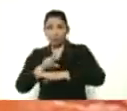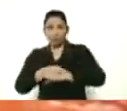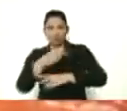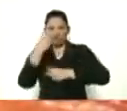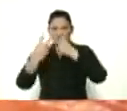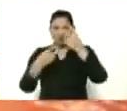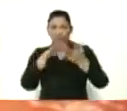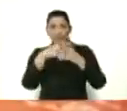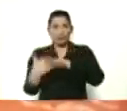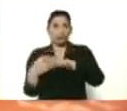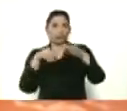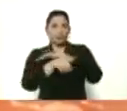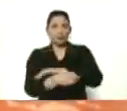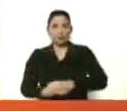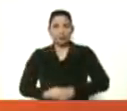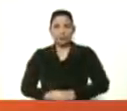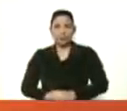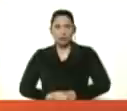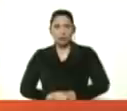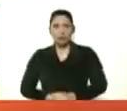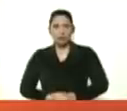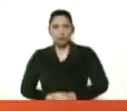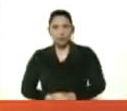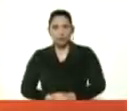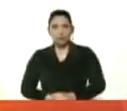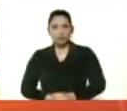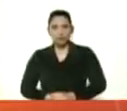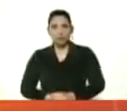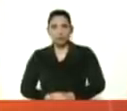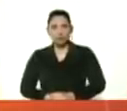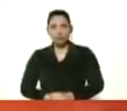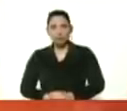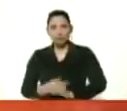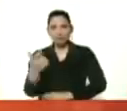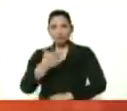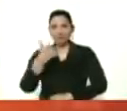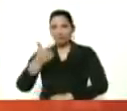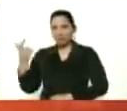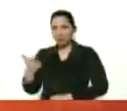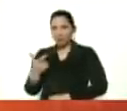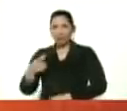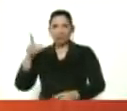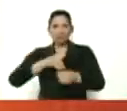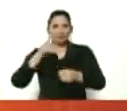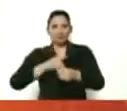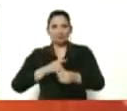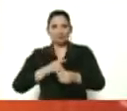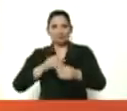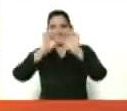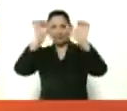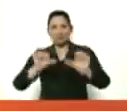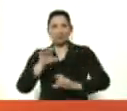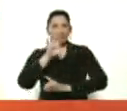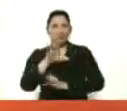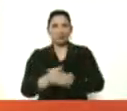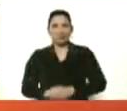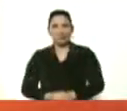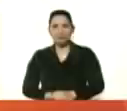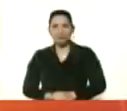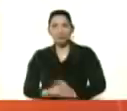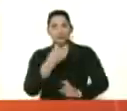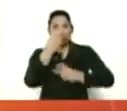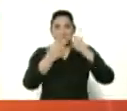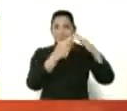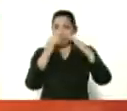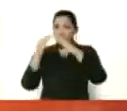adentro que están buscando con Big Data, con el sistema Patria, con la visita casa